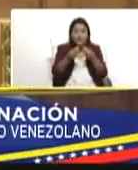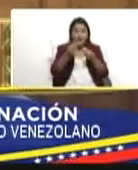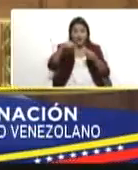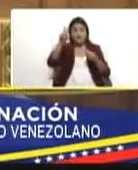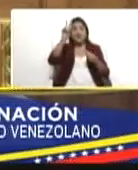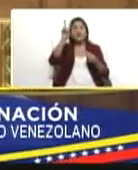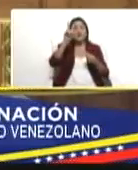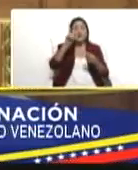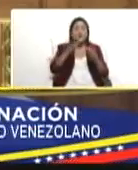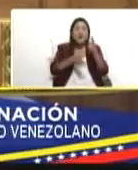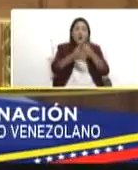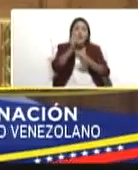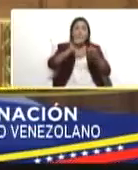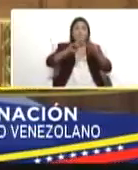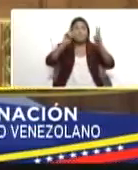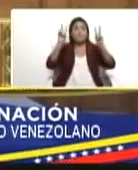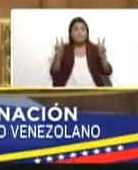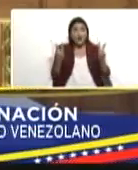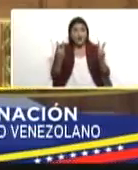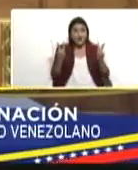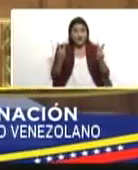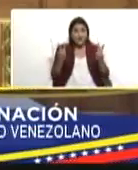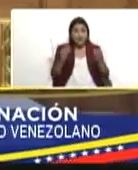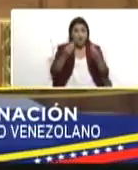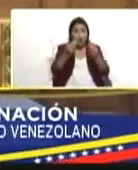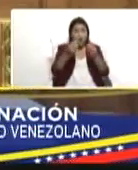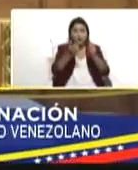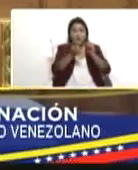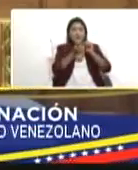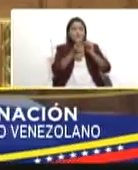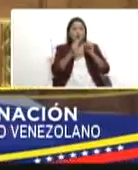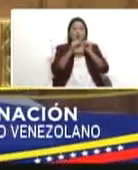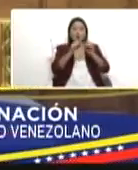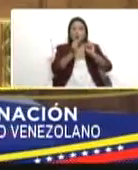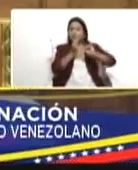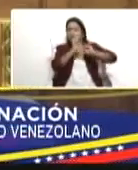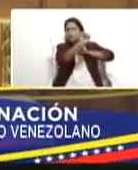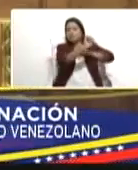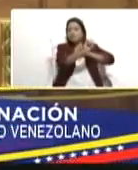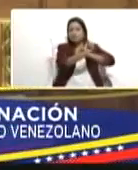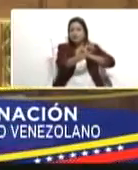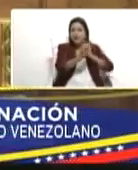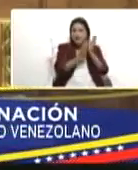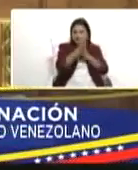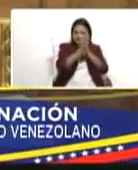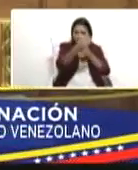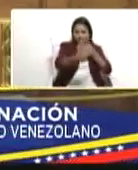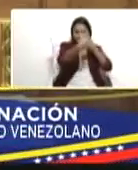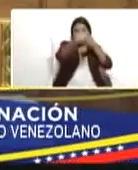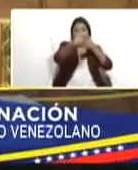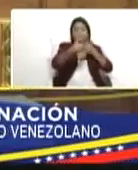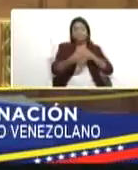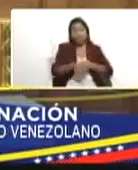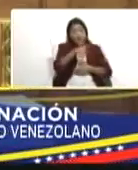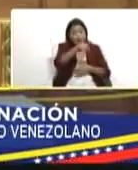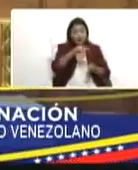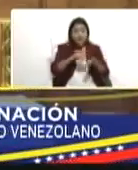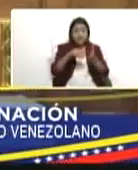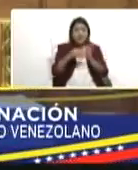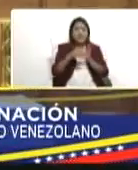patria es seguir derrotando las conspiraciones es la gran garantía de